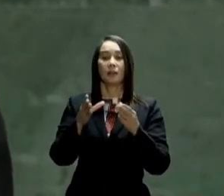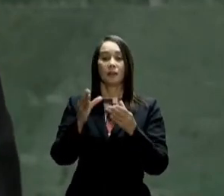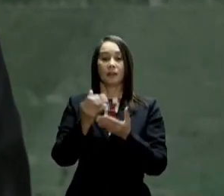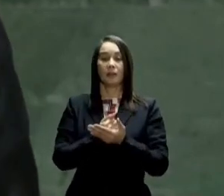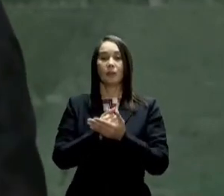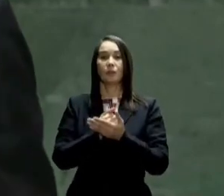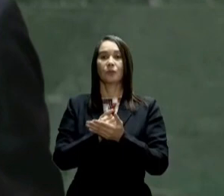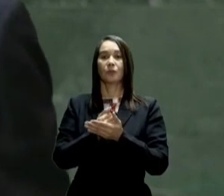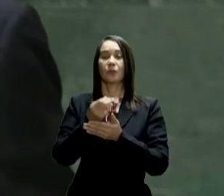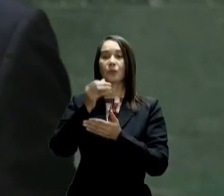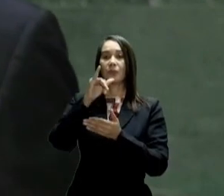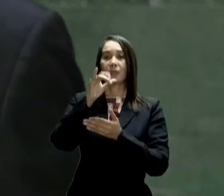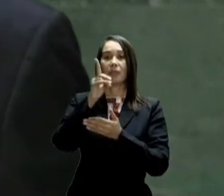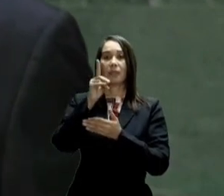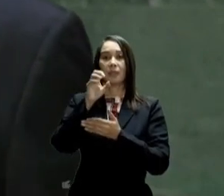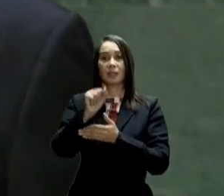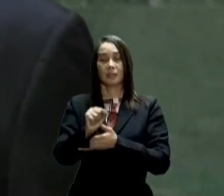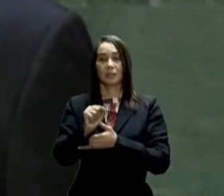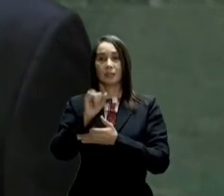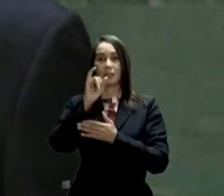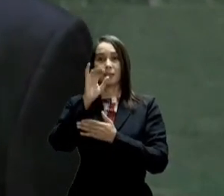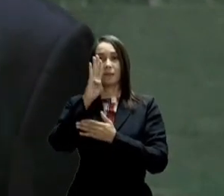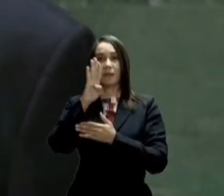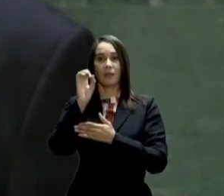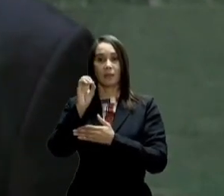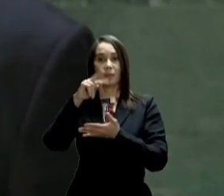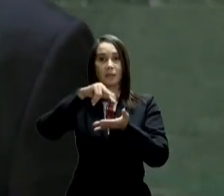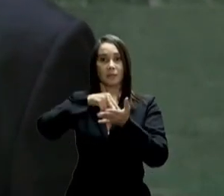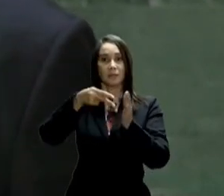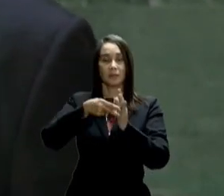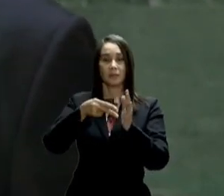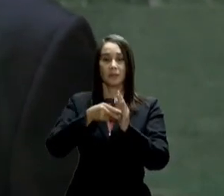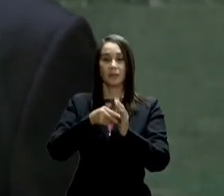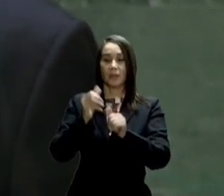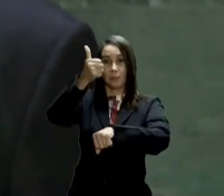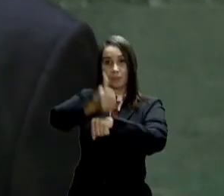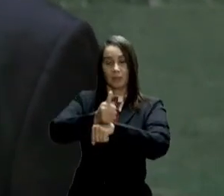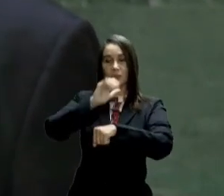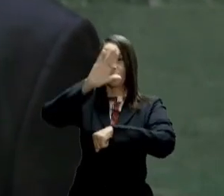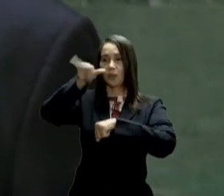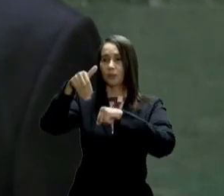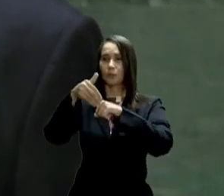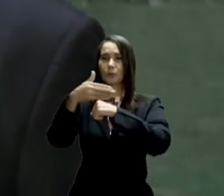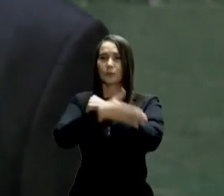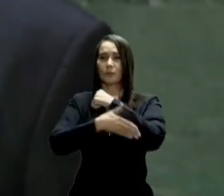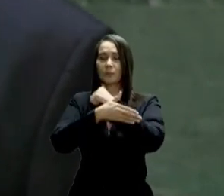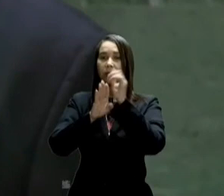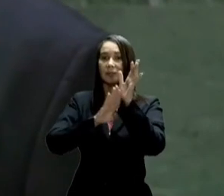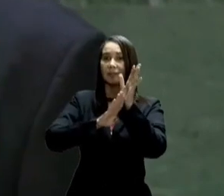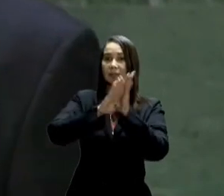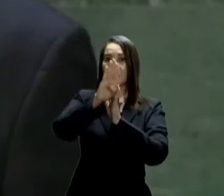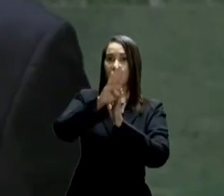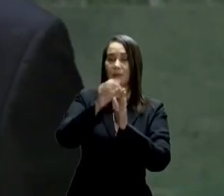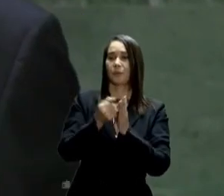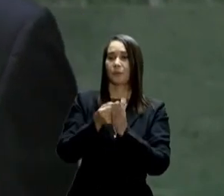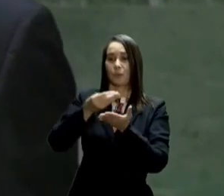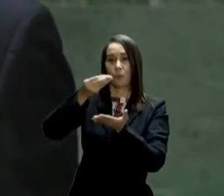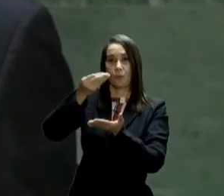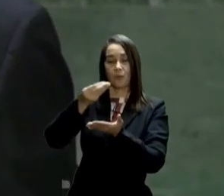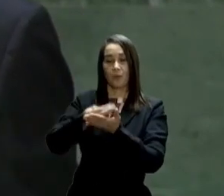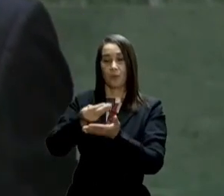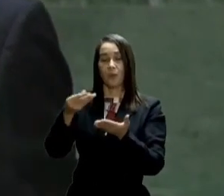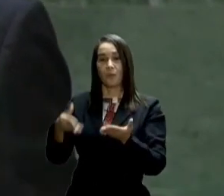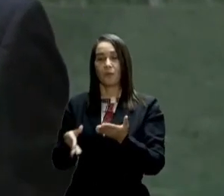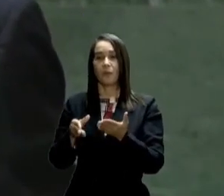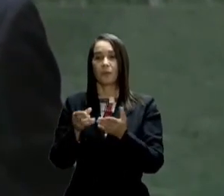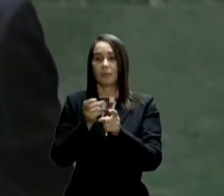Vulnerabilidad Multidimensional, IBM, de aplicación para todos los países en desarrollo, o la implementación del Fondo de Pérdidas